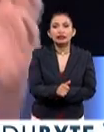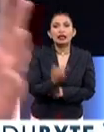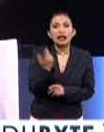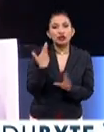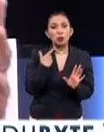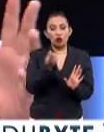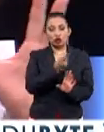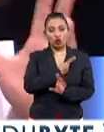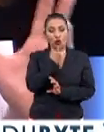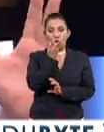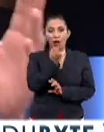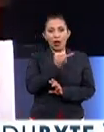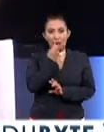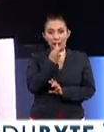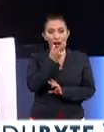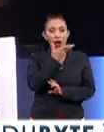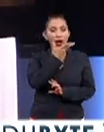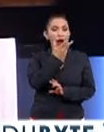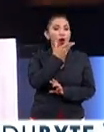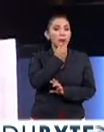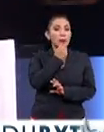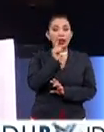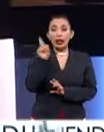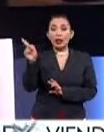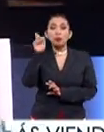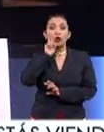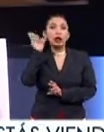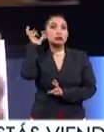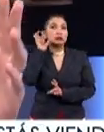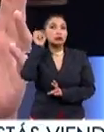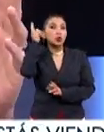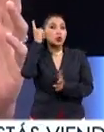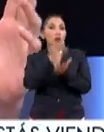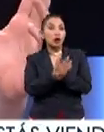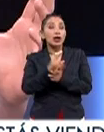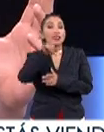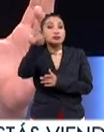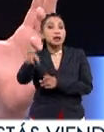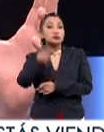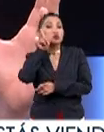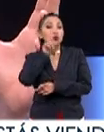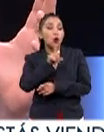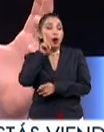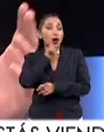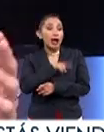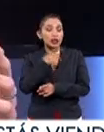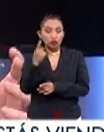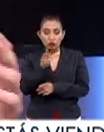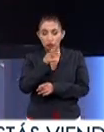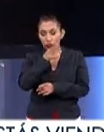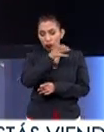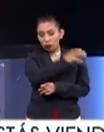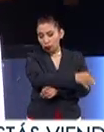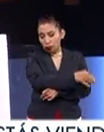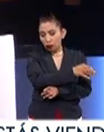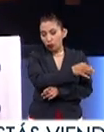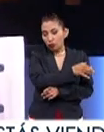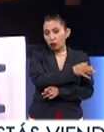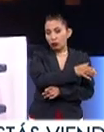un monólogo, digamos, de él hacia ella. Ella solamente está escuchando y luego ella es su contestación a lo que